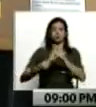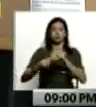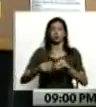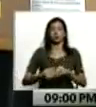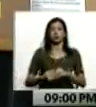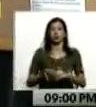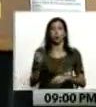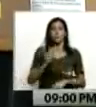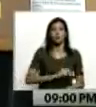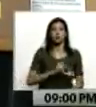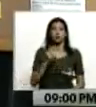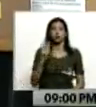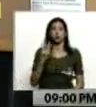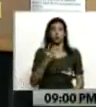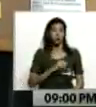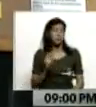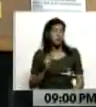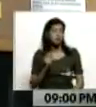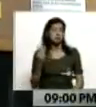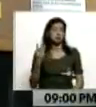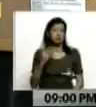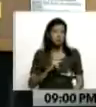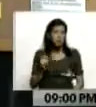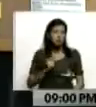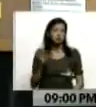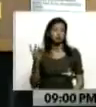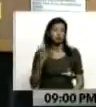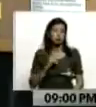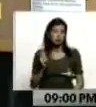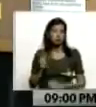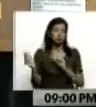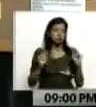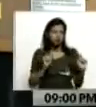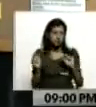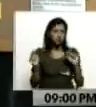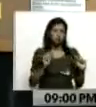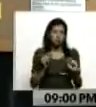nosotros como somos brutos en vez de un mes pasamos tres meses revisando 4